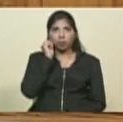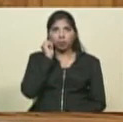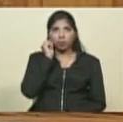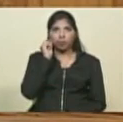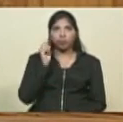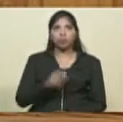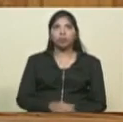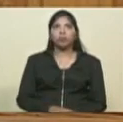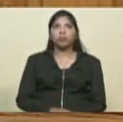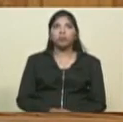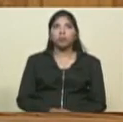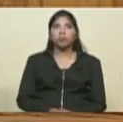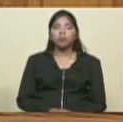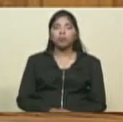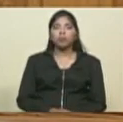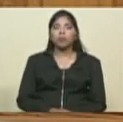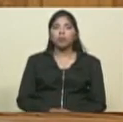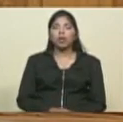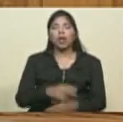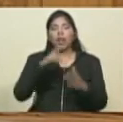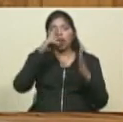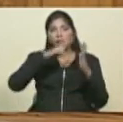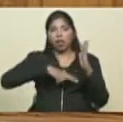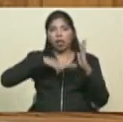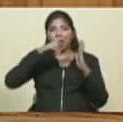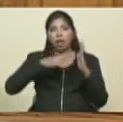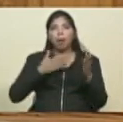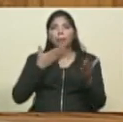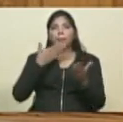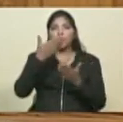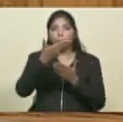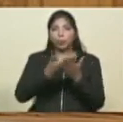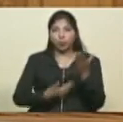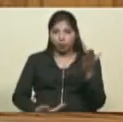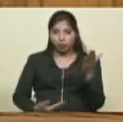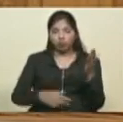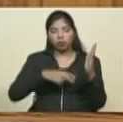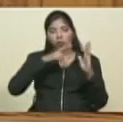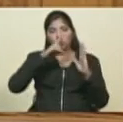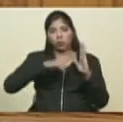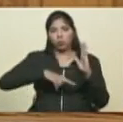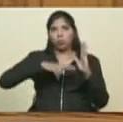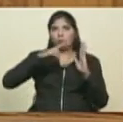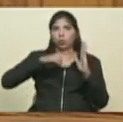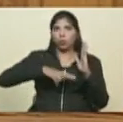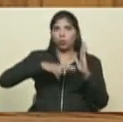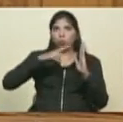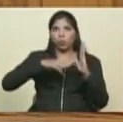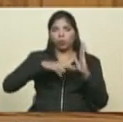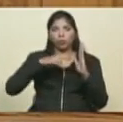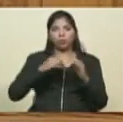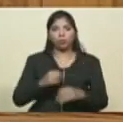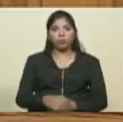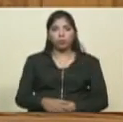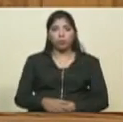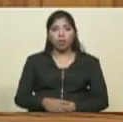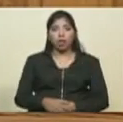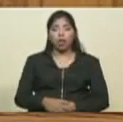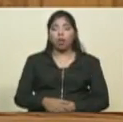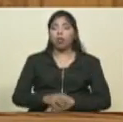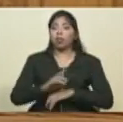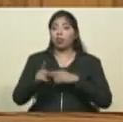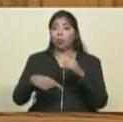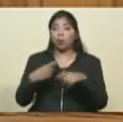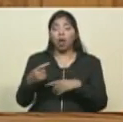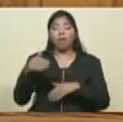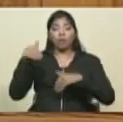dar lectura a la correspondiente propuesta de decreto constituyente. Sometido a votación el proyecto